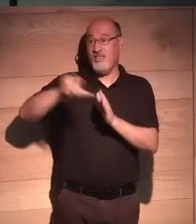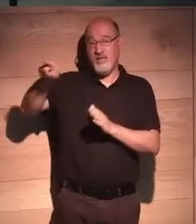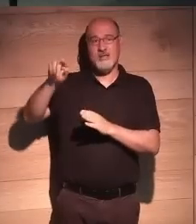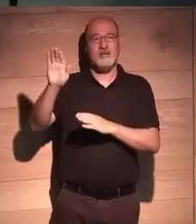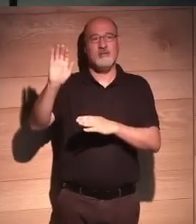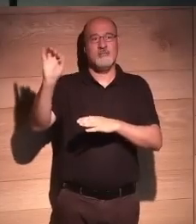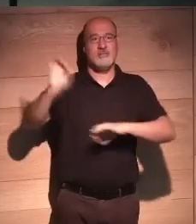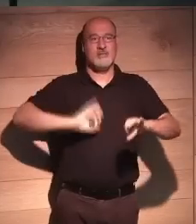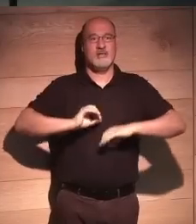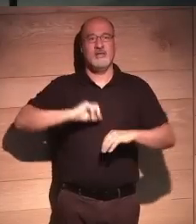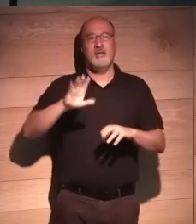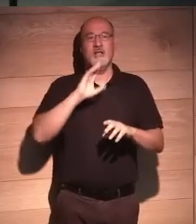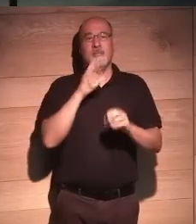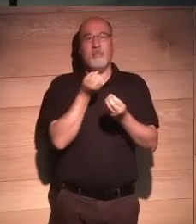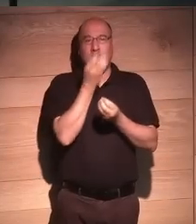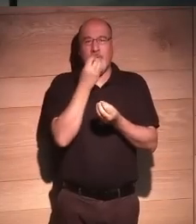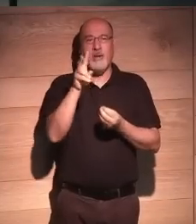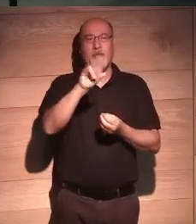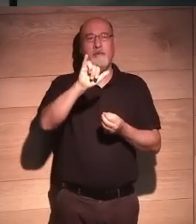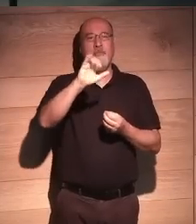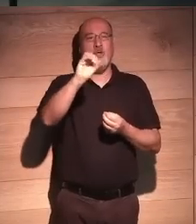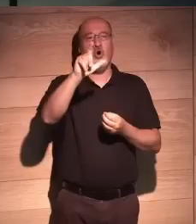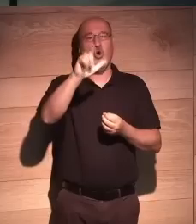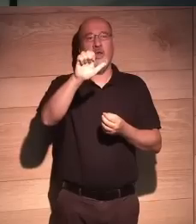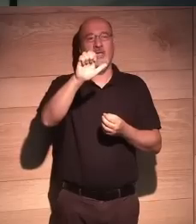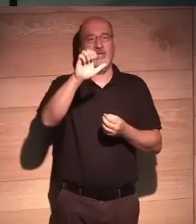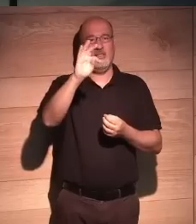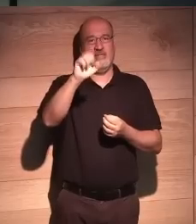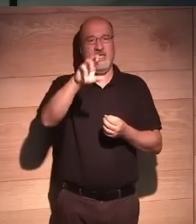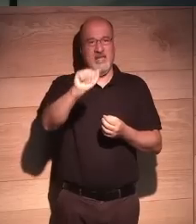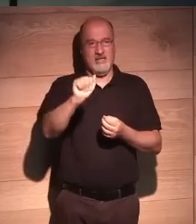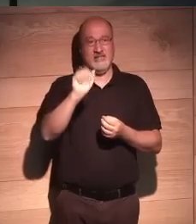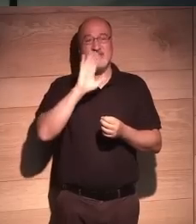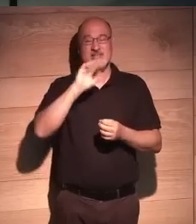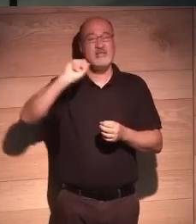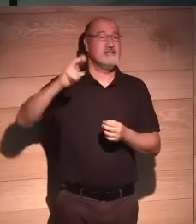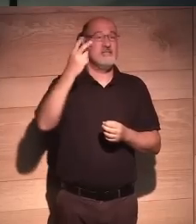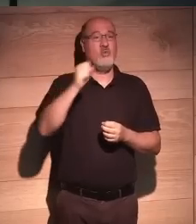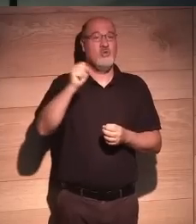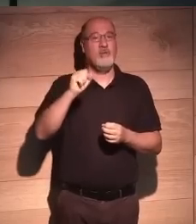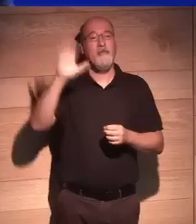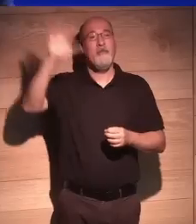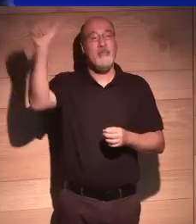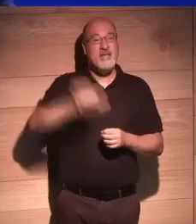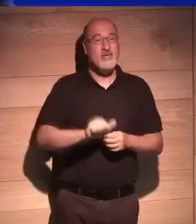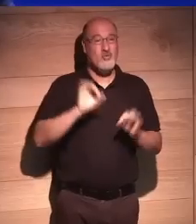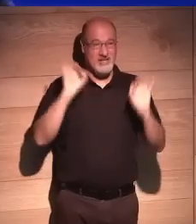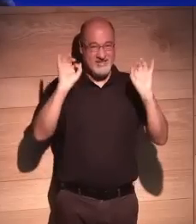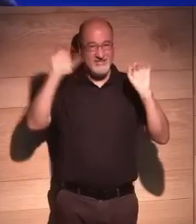academia, porque no probaba ni a tiros nada, y ponía segundo año en el mismo cine de una película de Sara